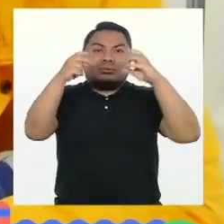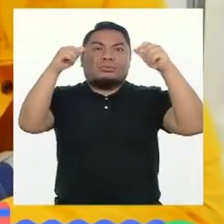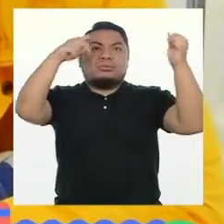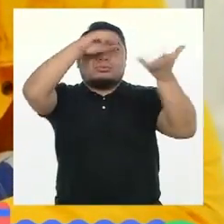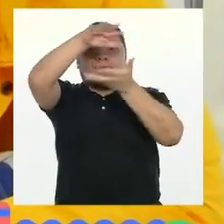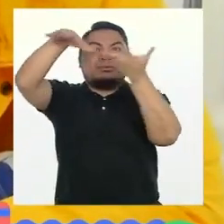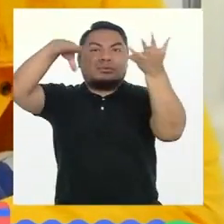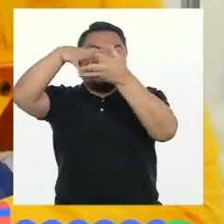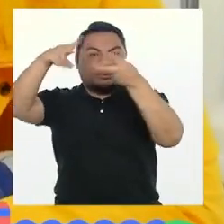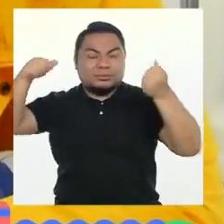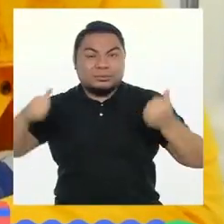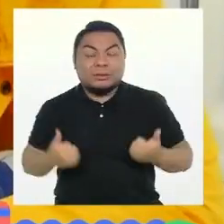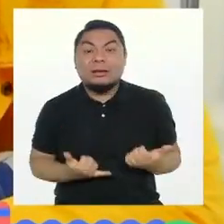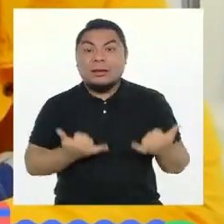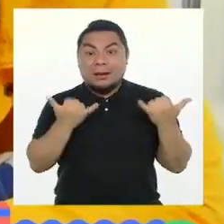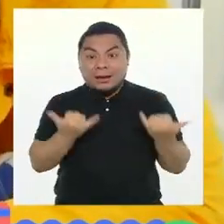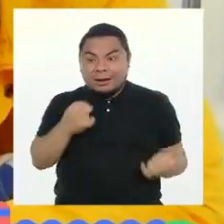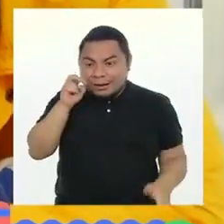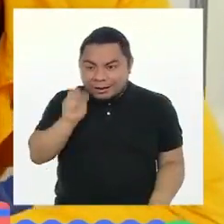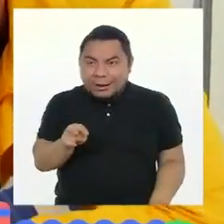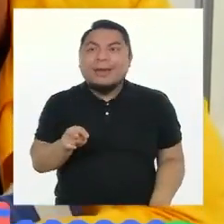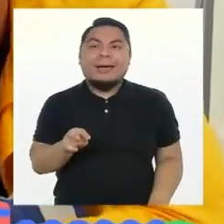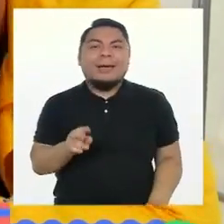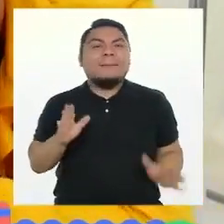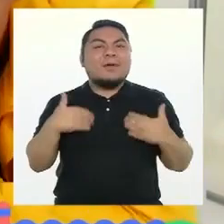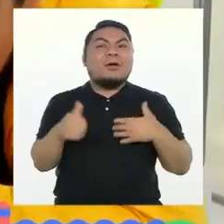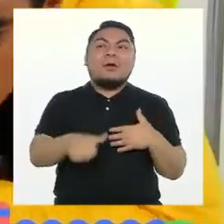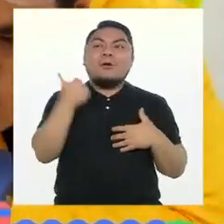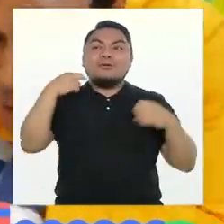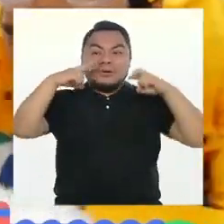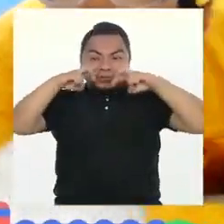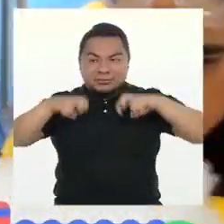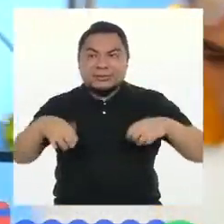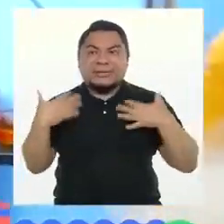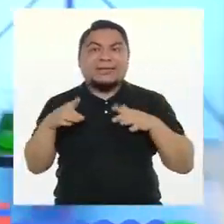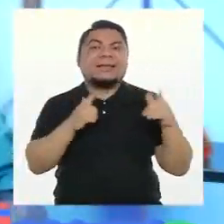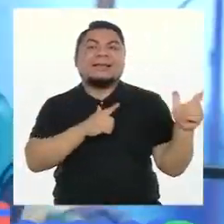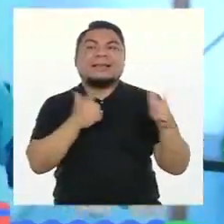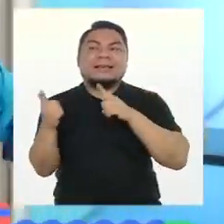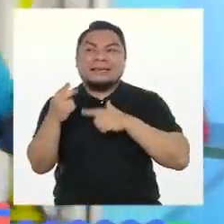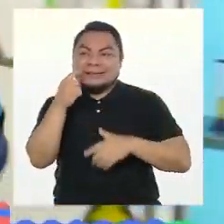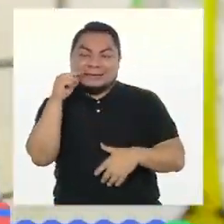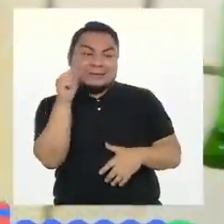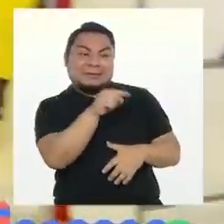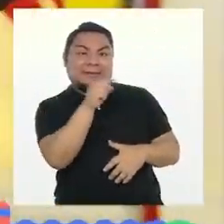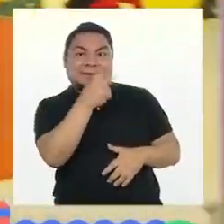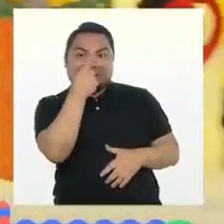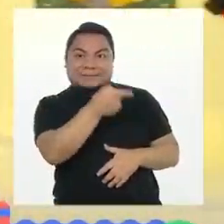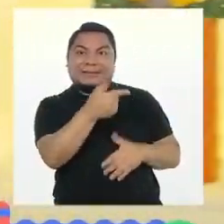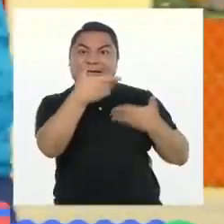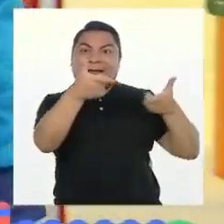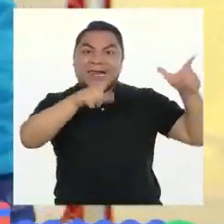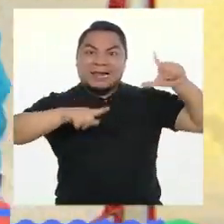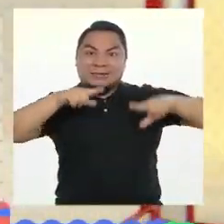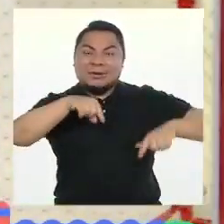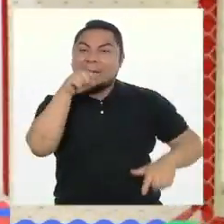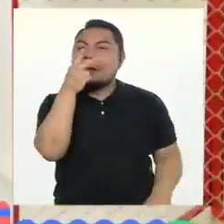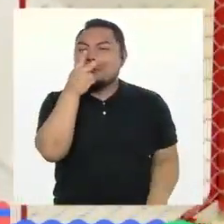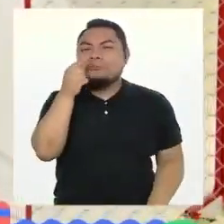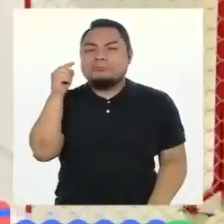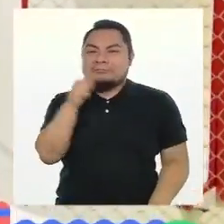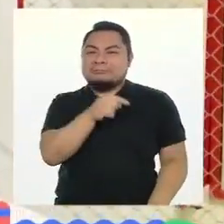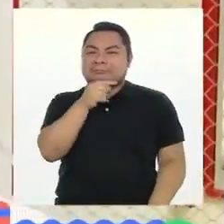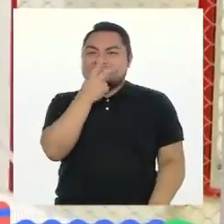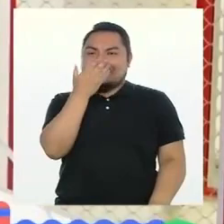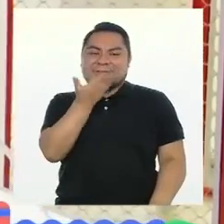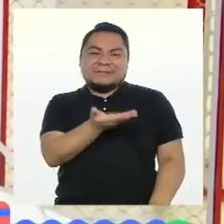ambiente. Y con esto que acabamos de descubrir, podemos hacer otro experimento que ya tengo listo por el lado de aquí en el laboratorio. Fíjate lo que tengo